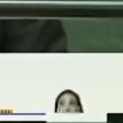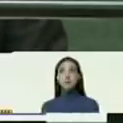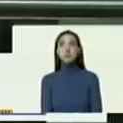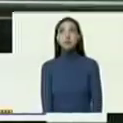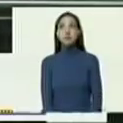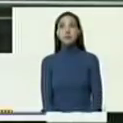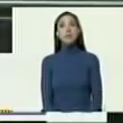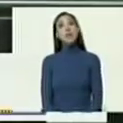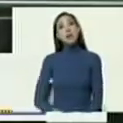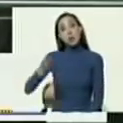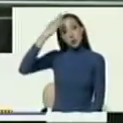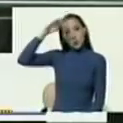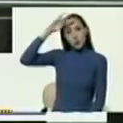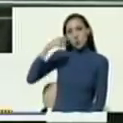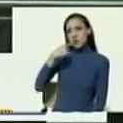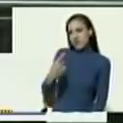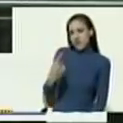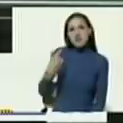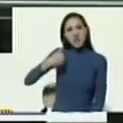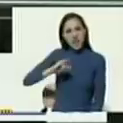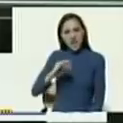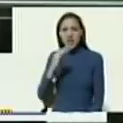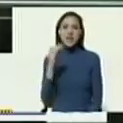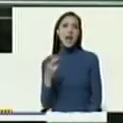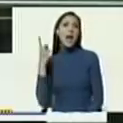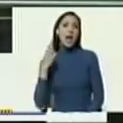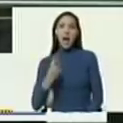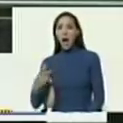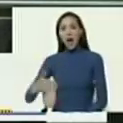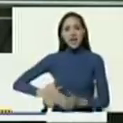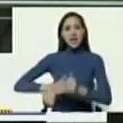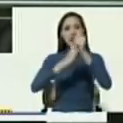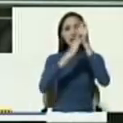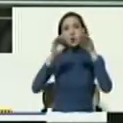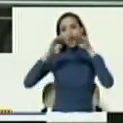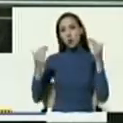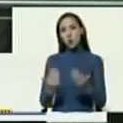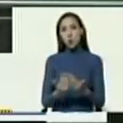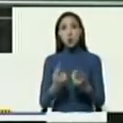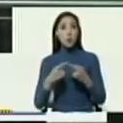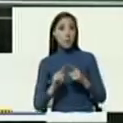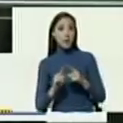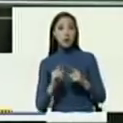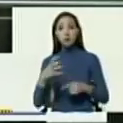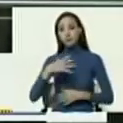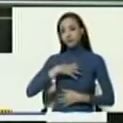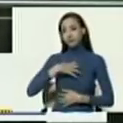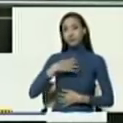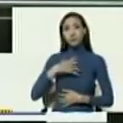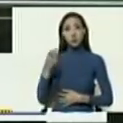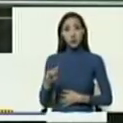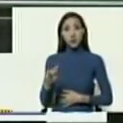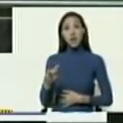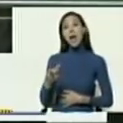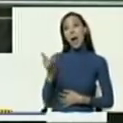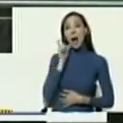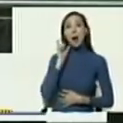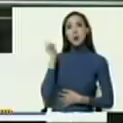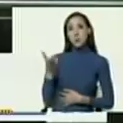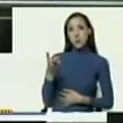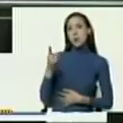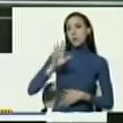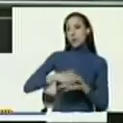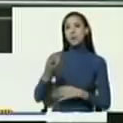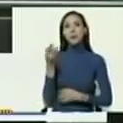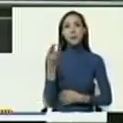que ni son superiores ni son dueños del mundo. Y tarde o temprano tendrán que compensar al pueblo cubano por el dolor generado y